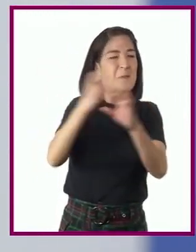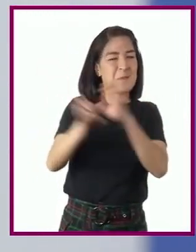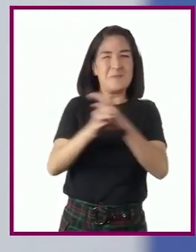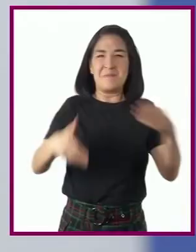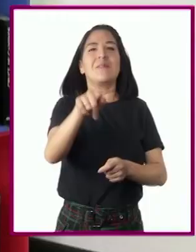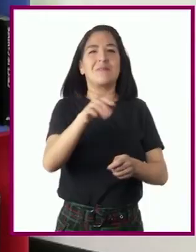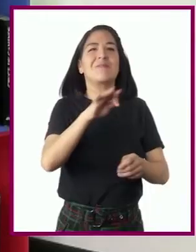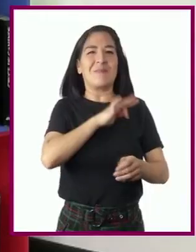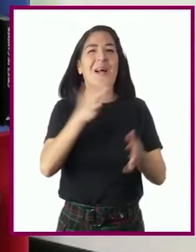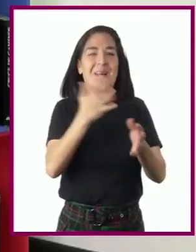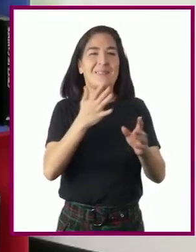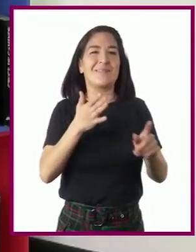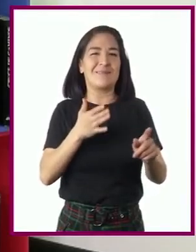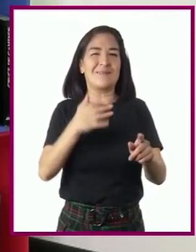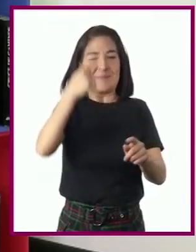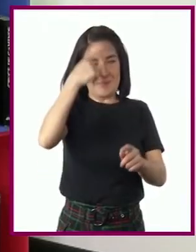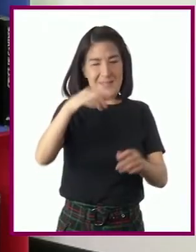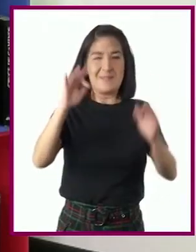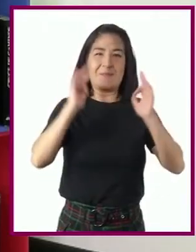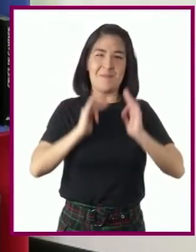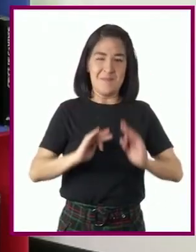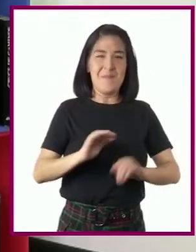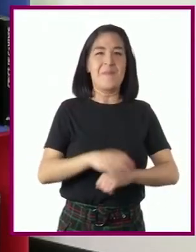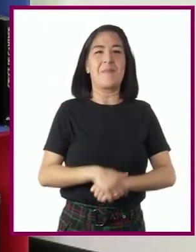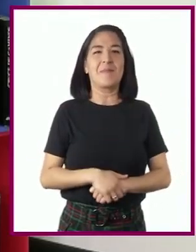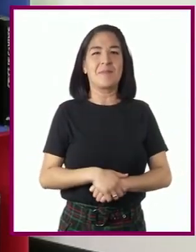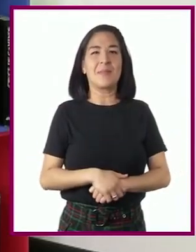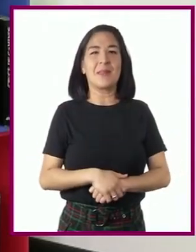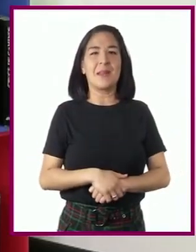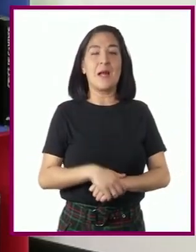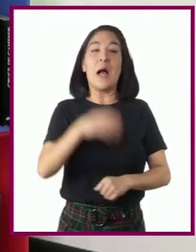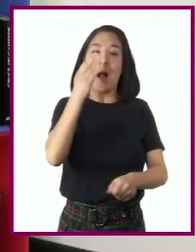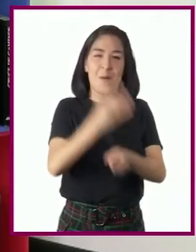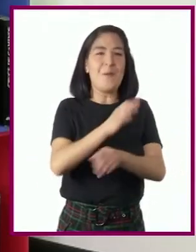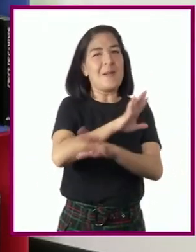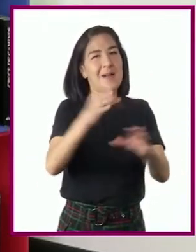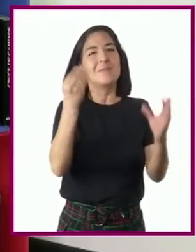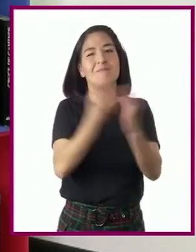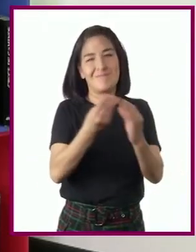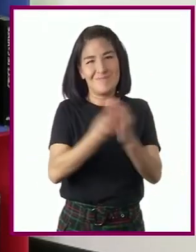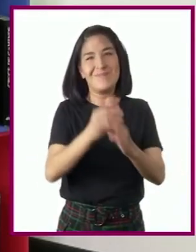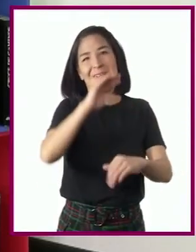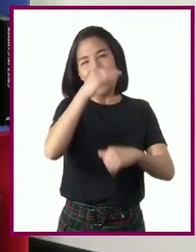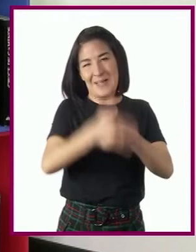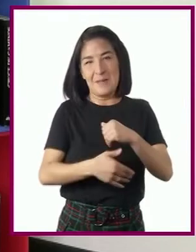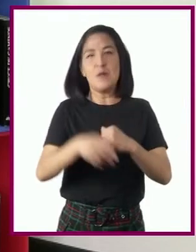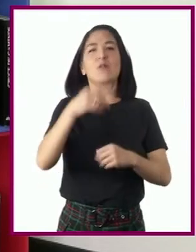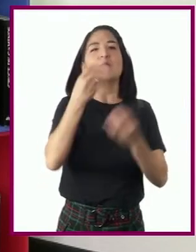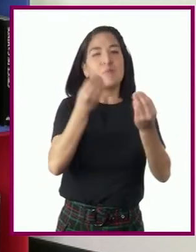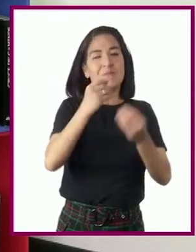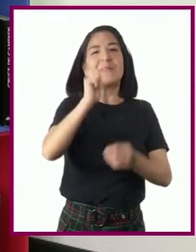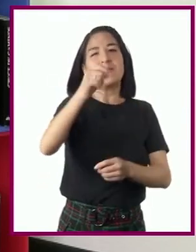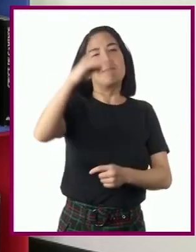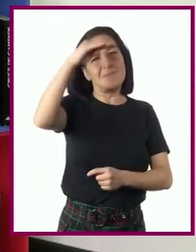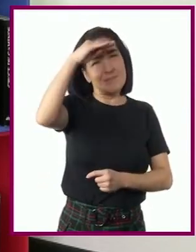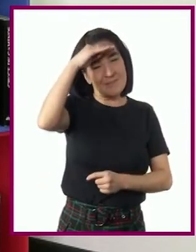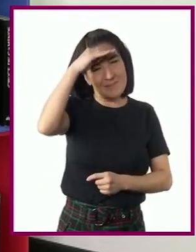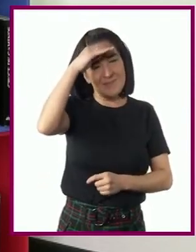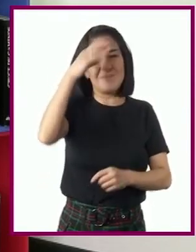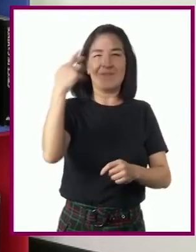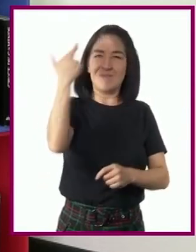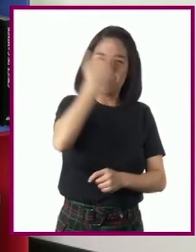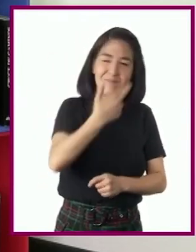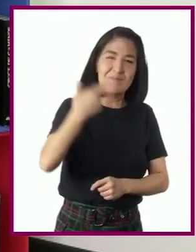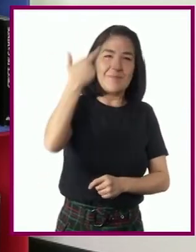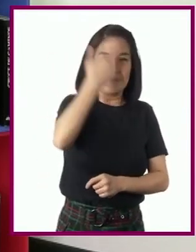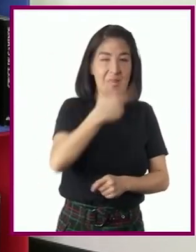molesta. Hemos llegado al final de esta sesión con mucho en qué reflexionar. Es momento de que ustedes tomen